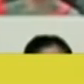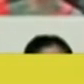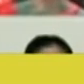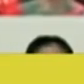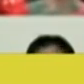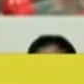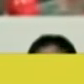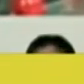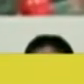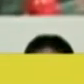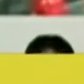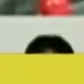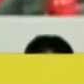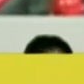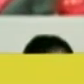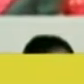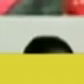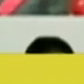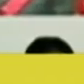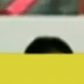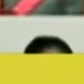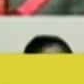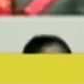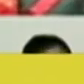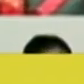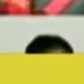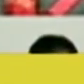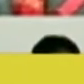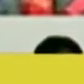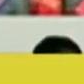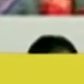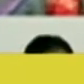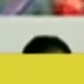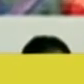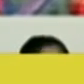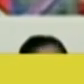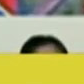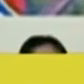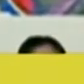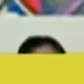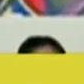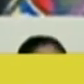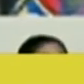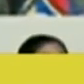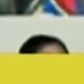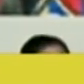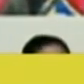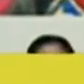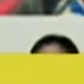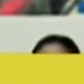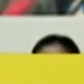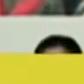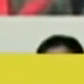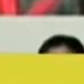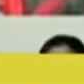Nacional Bolivariana, como garante de la decisión del soberano, tiene el deber y la obligación ético-moral